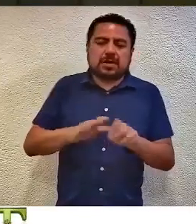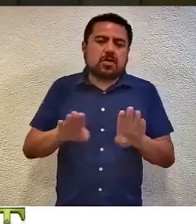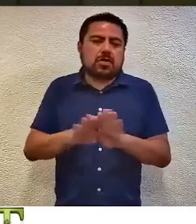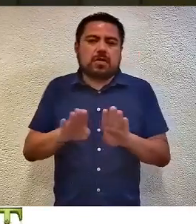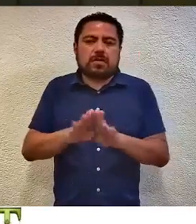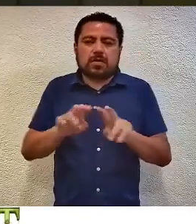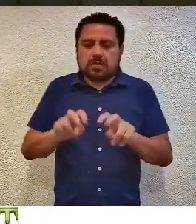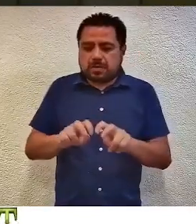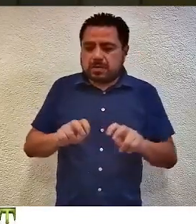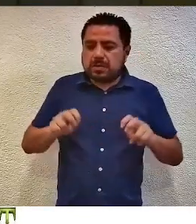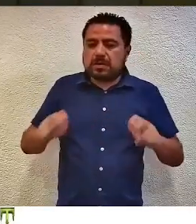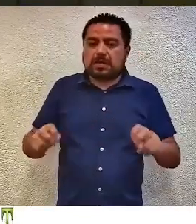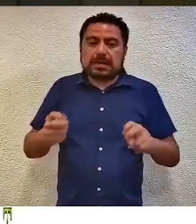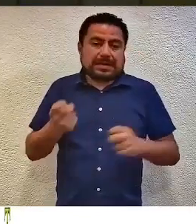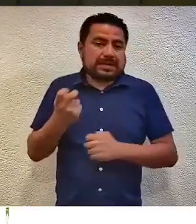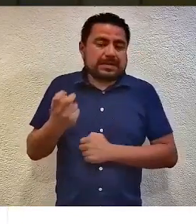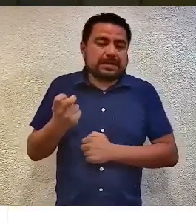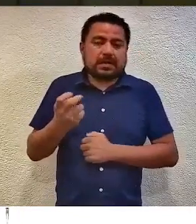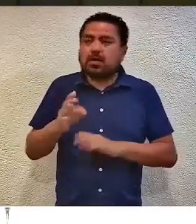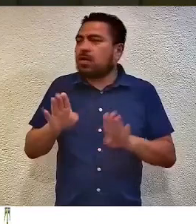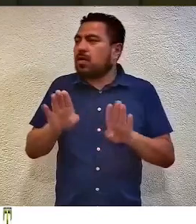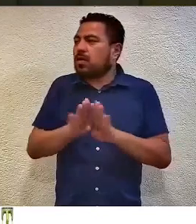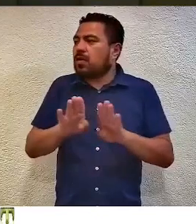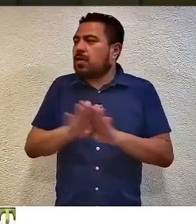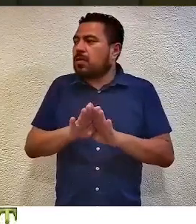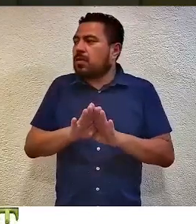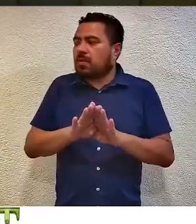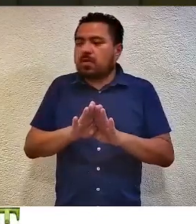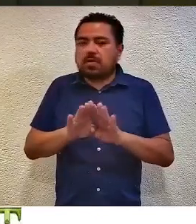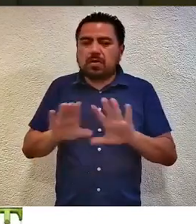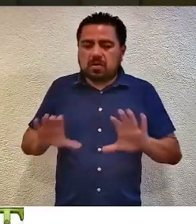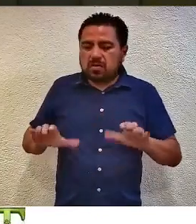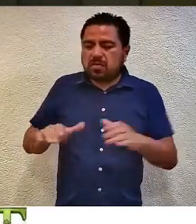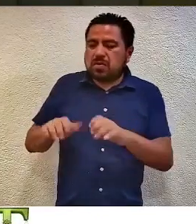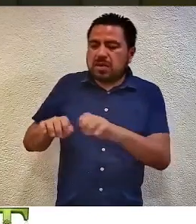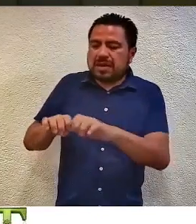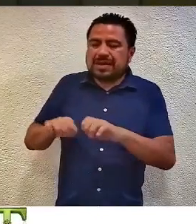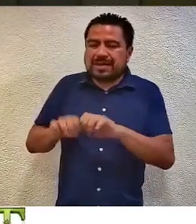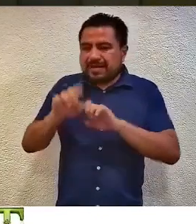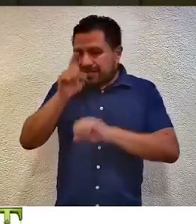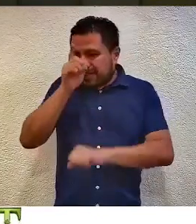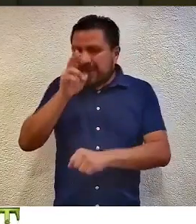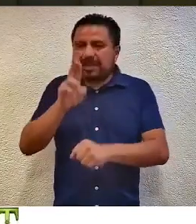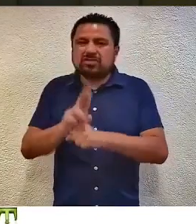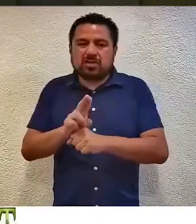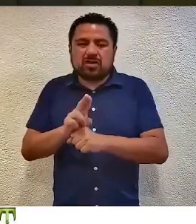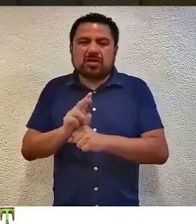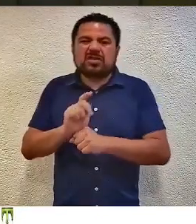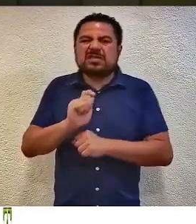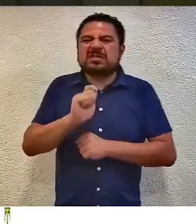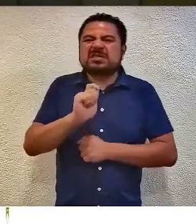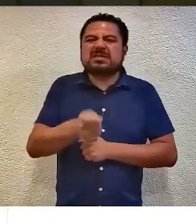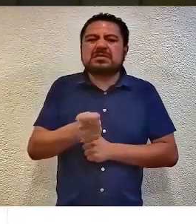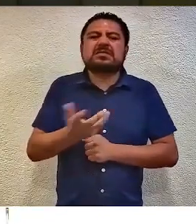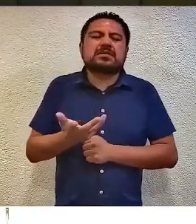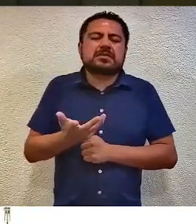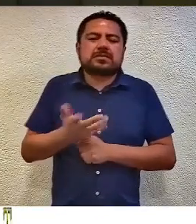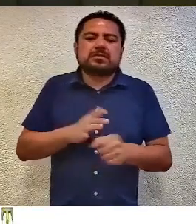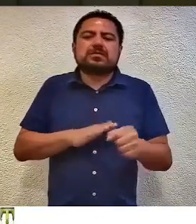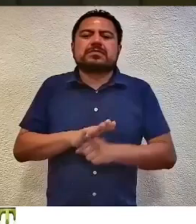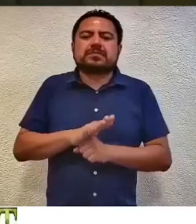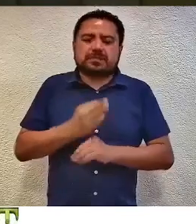pleno, precisamente, como el órgano colegiado de dirección que somos, en razón de que